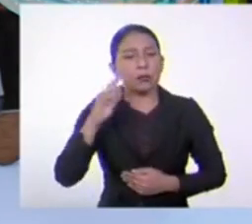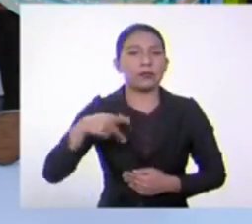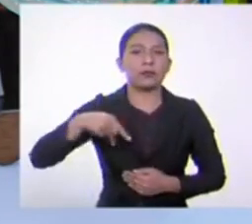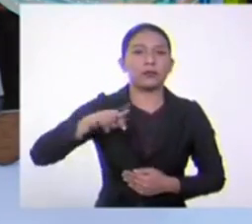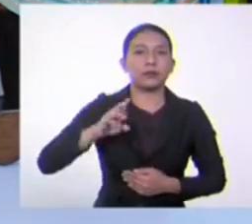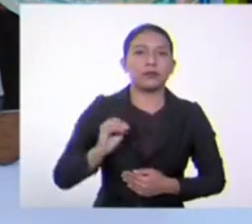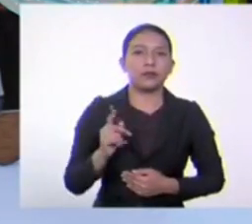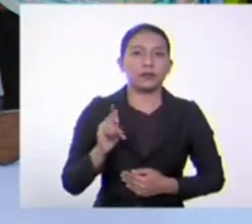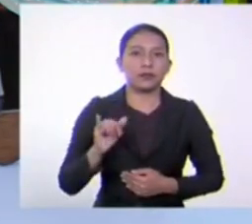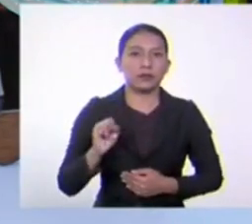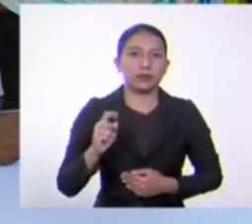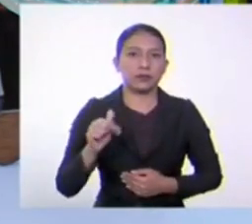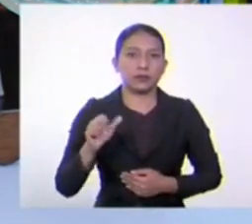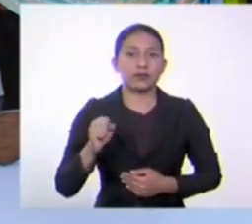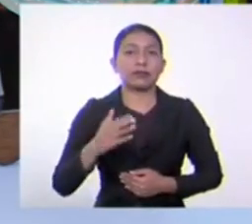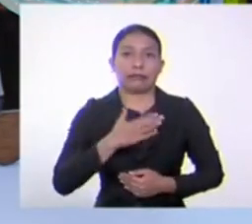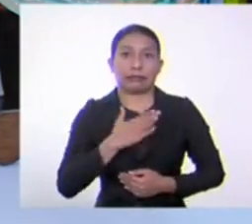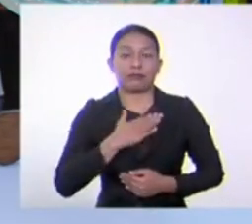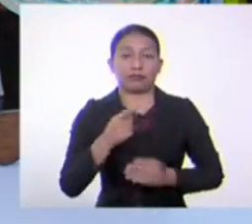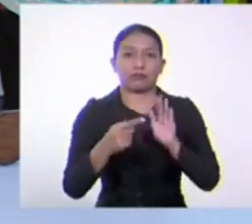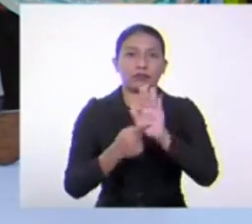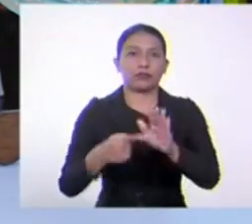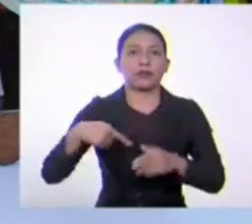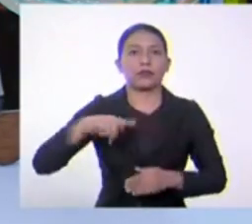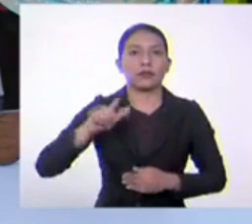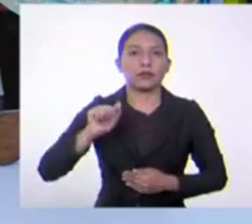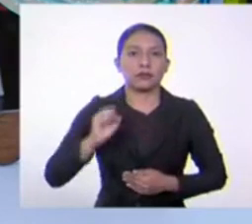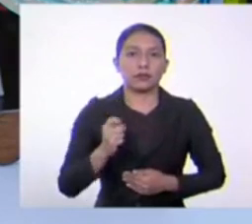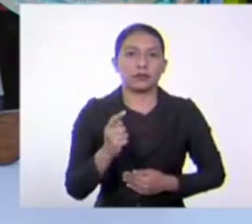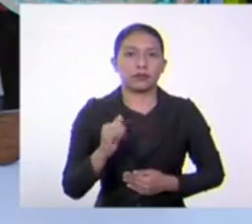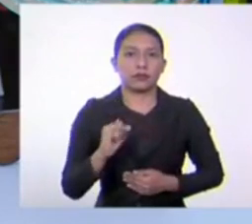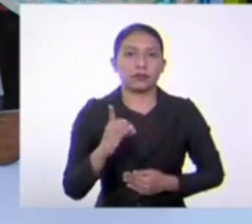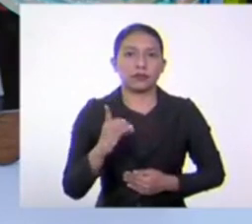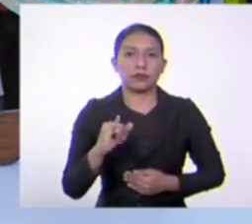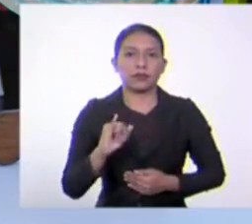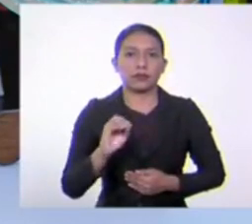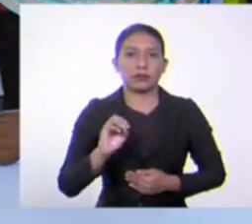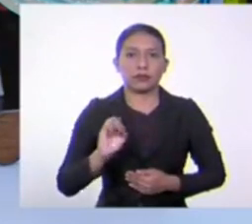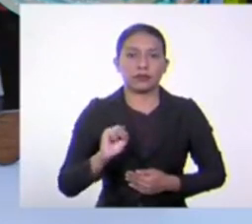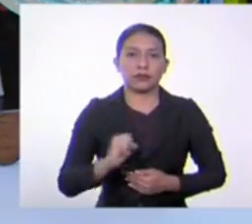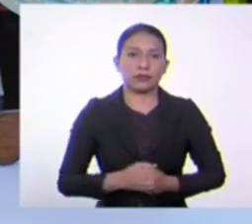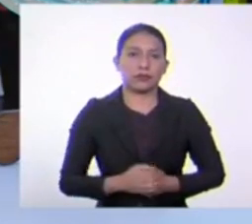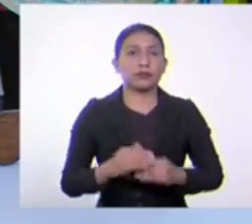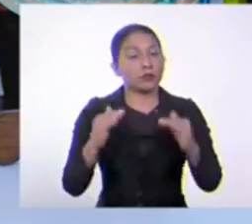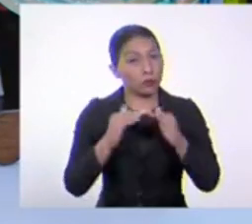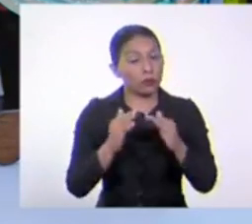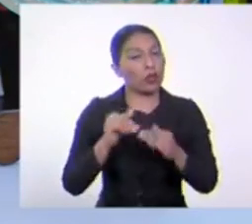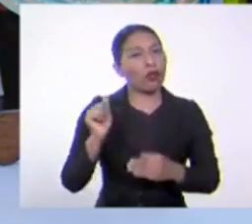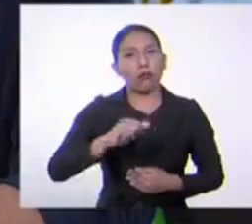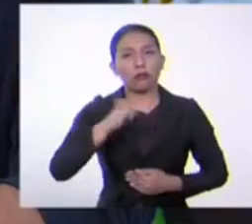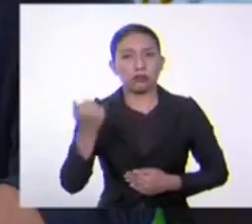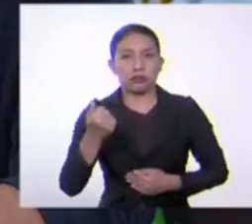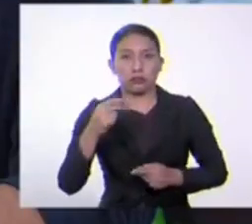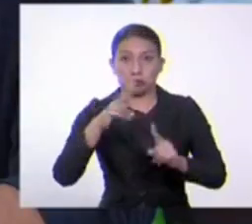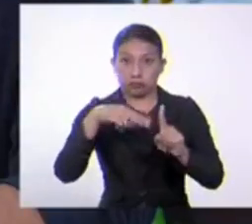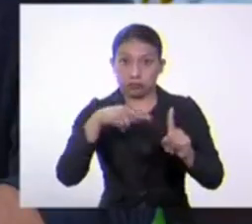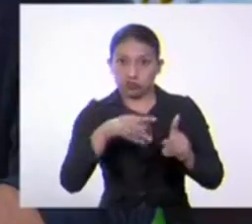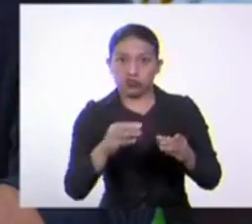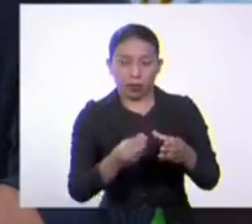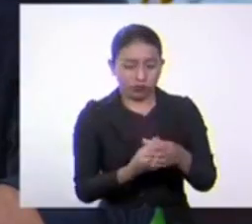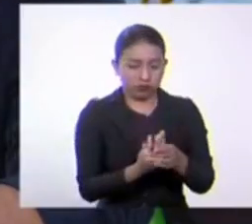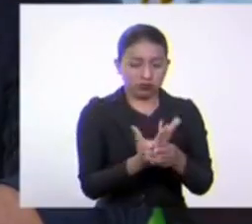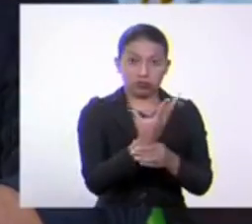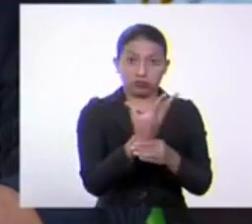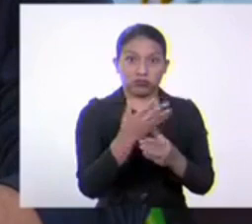esta clase de organelos llamados plastidios. Otra de las cosas que caracteriza a las células vegetales son